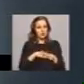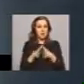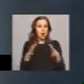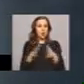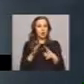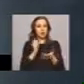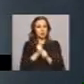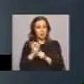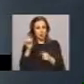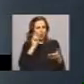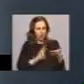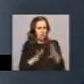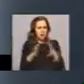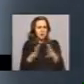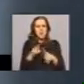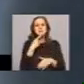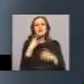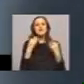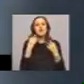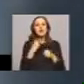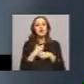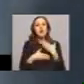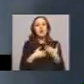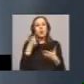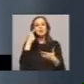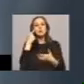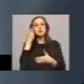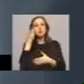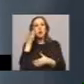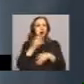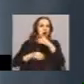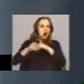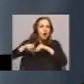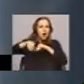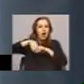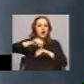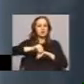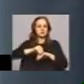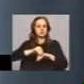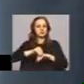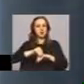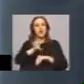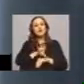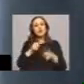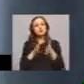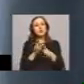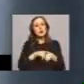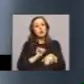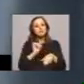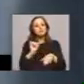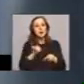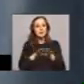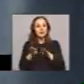te das cuenta que él funciona por acumulación de conocimiento. Es decir, él practica todos los géneros que había en su época, todos los palos que había en su